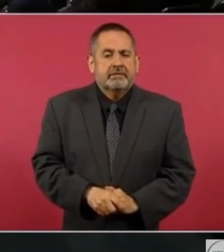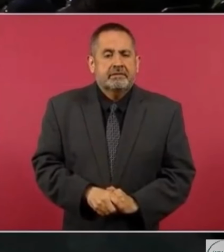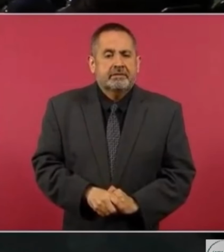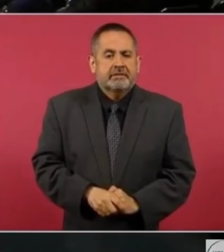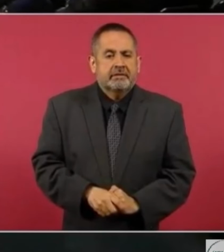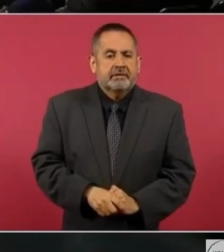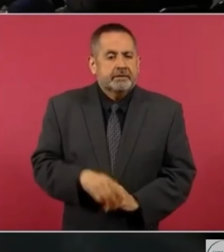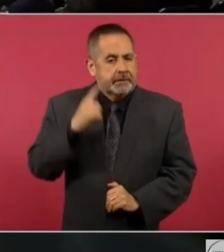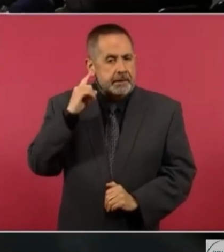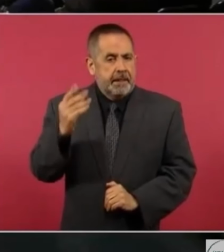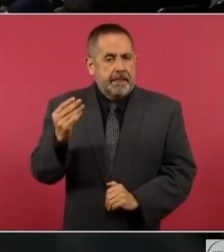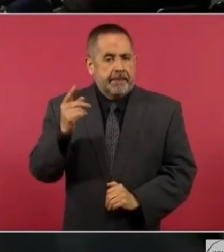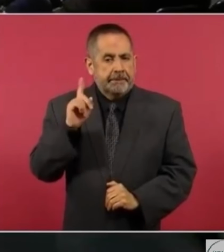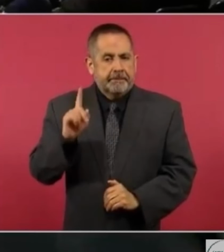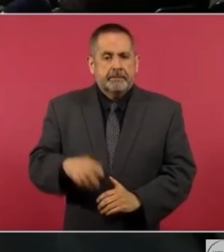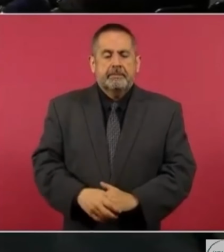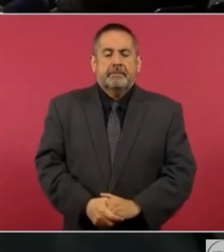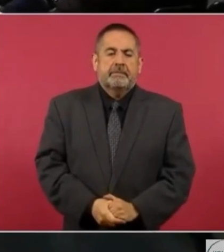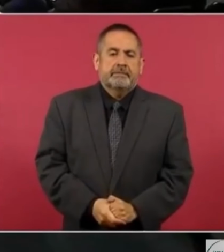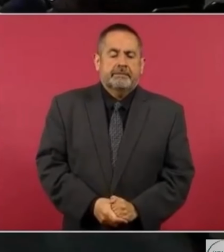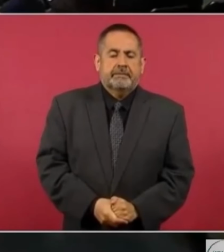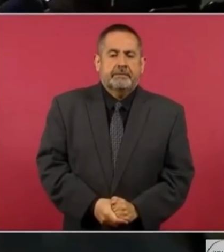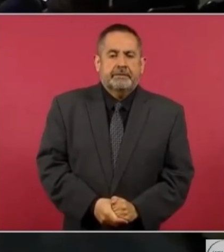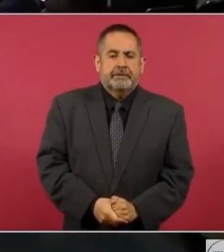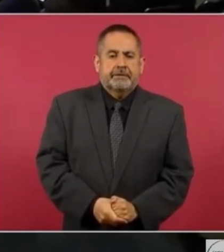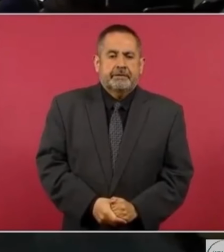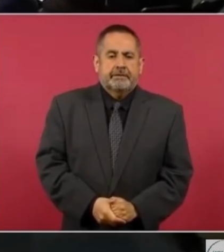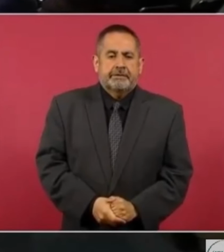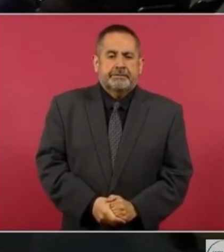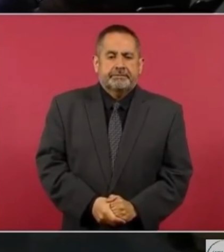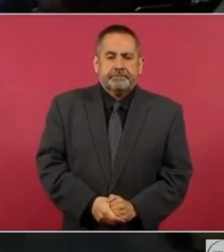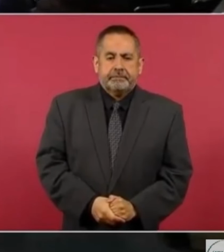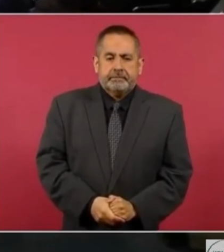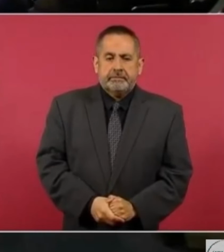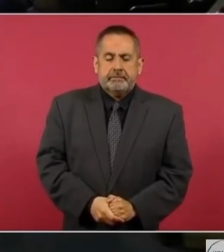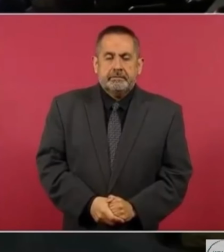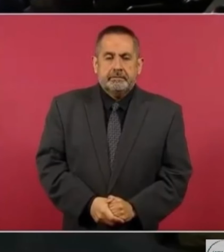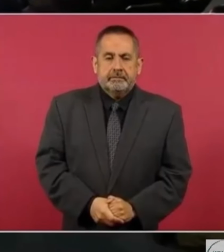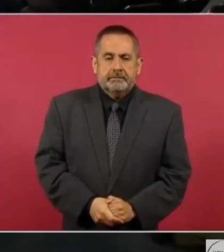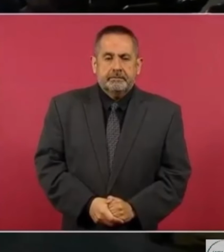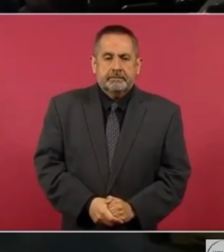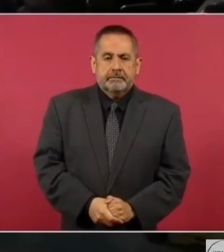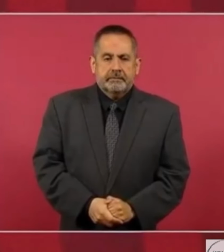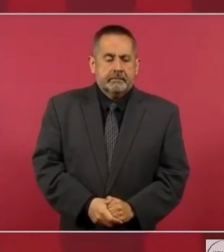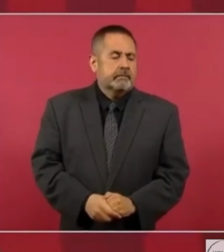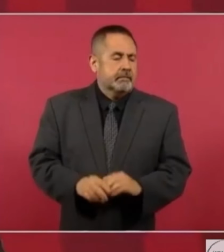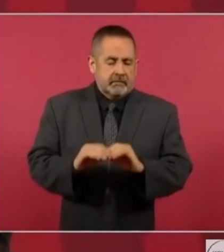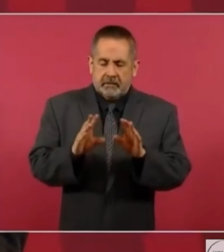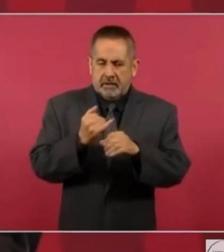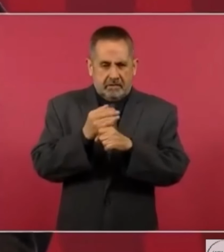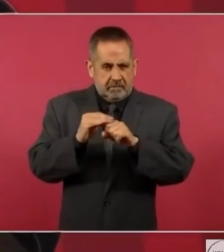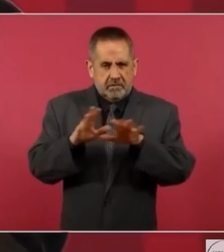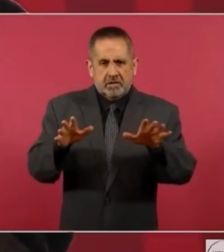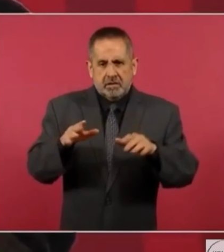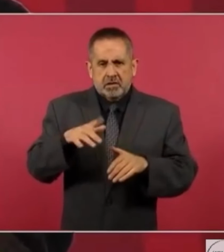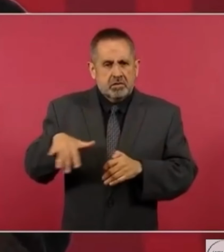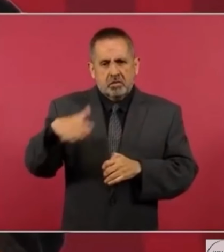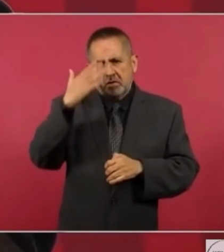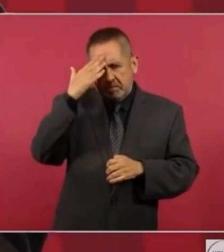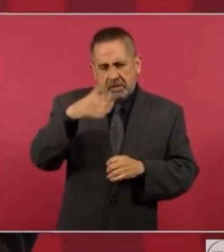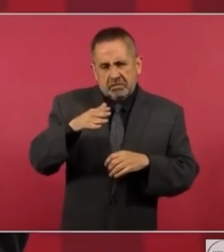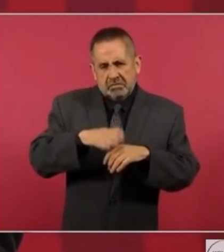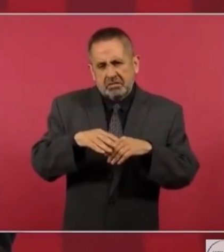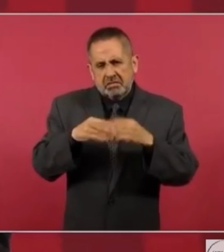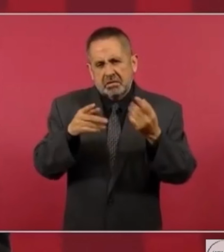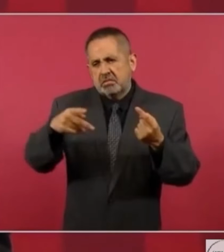tratamiento o cuántas medicinas se compraron? ¿Cuál es la efectividad que ha tenido el sector salud? Cómo no, información preliminar para que todo el mundo tenga claridad de lo que